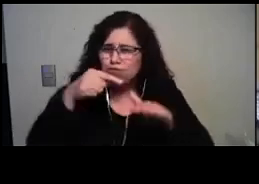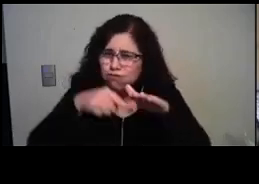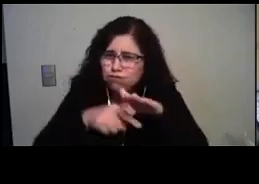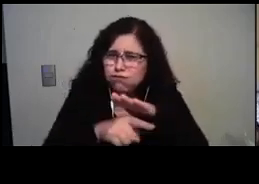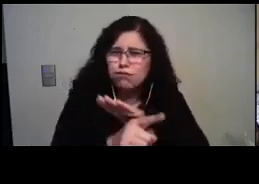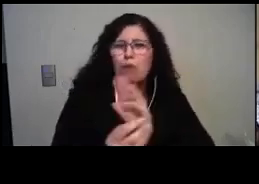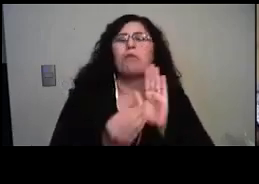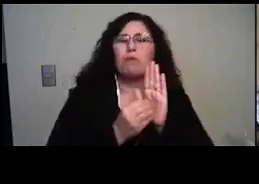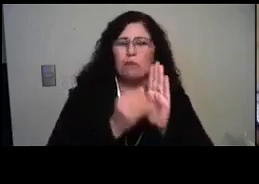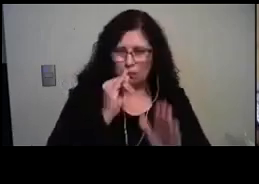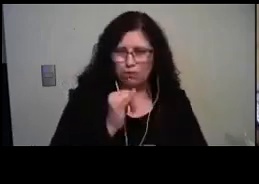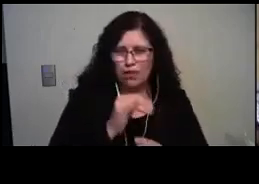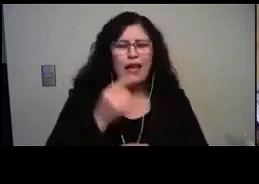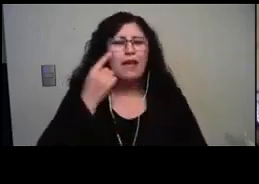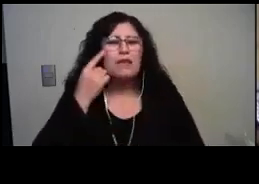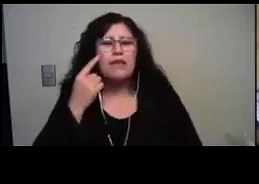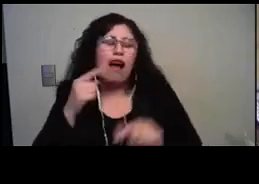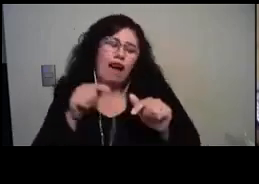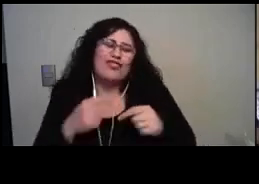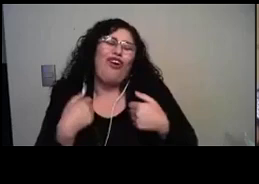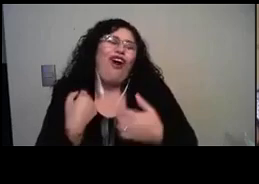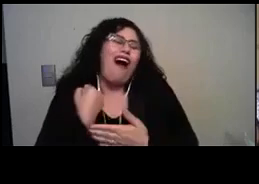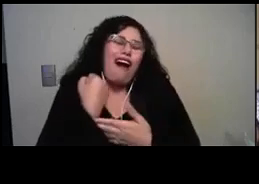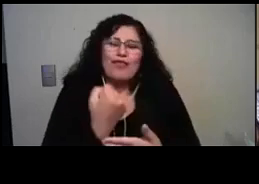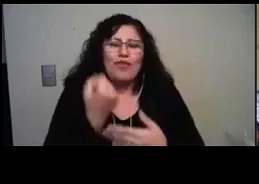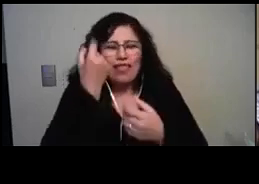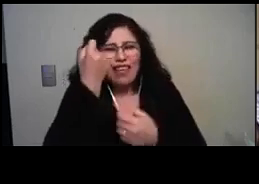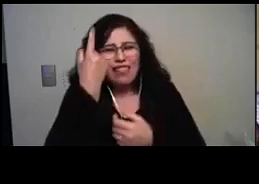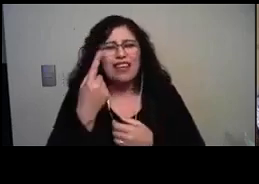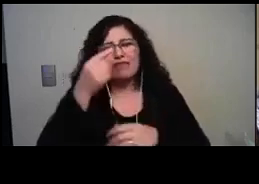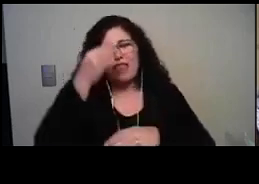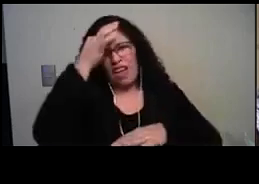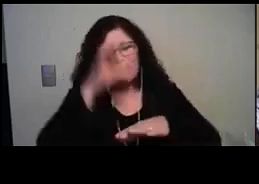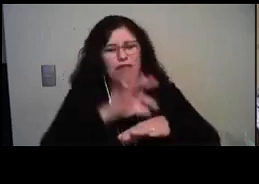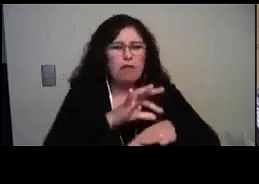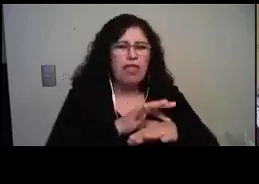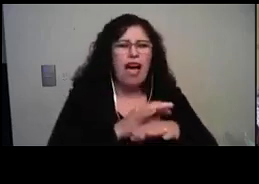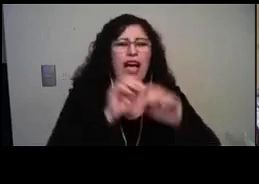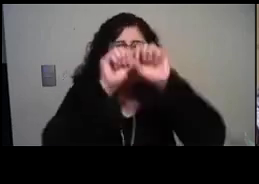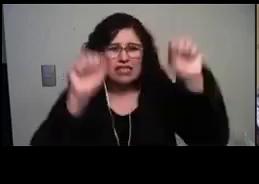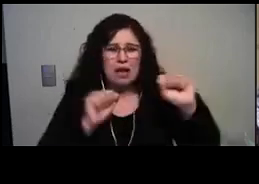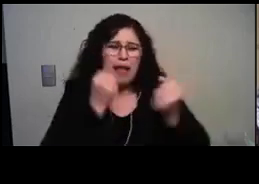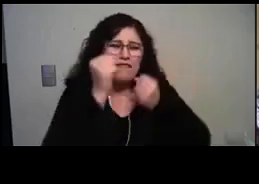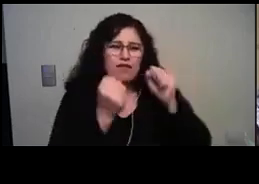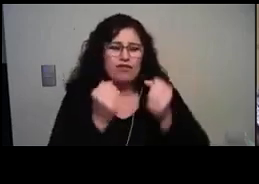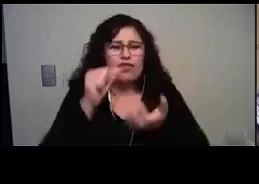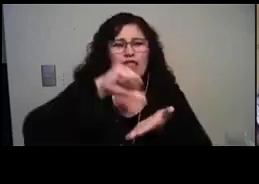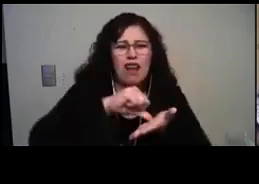más para poder entender la neurobiología de las enfermedades que afectan al sistema nervioso central,